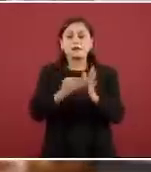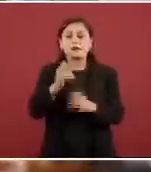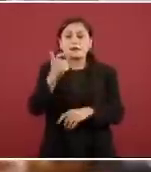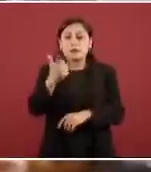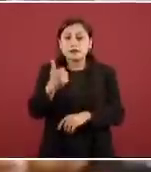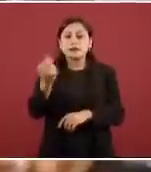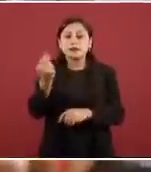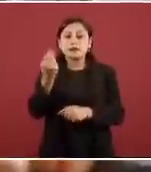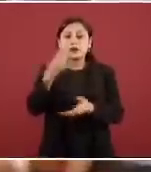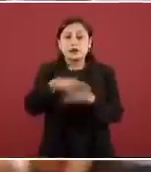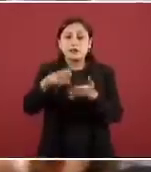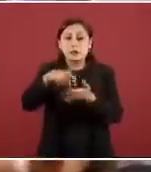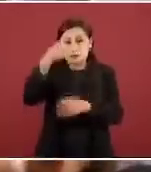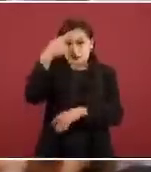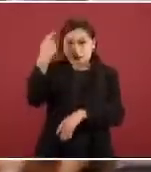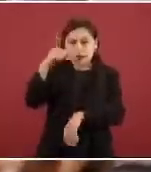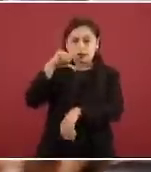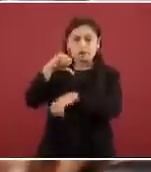El gobernador,